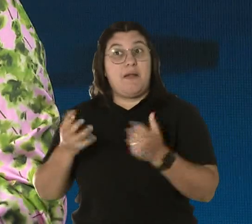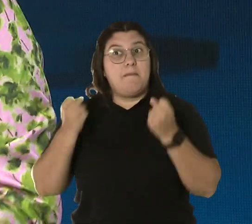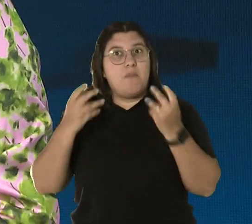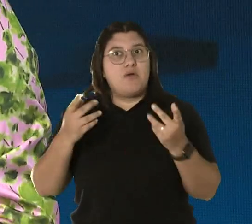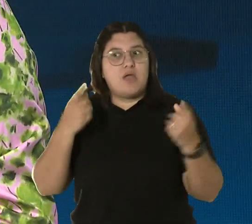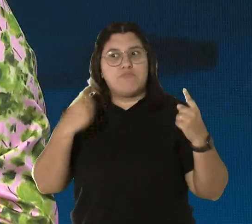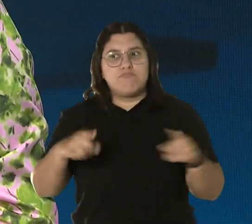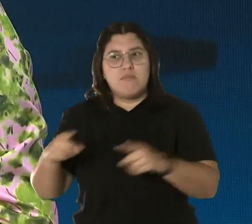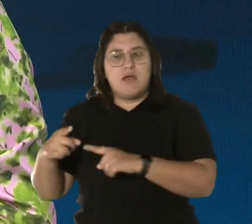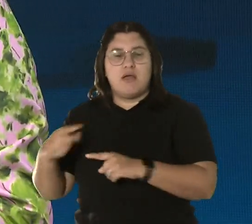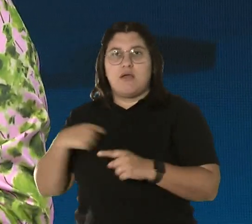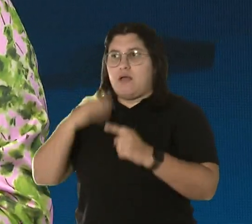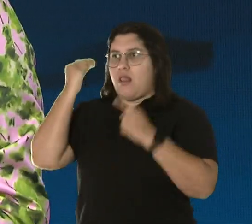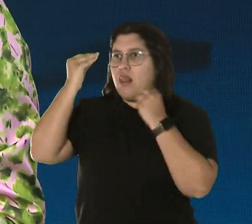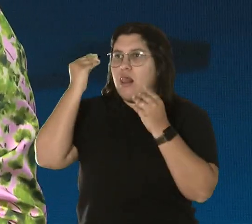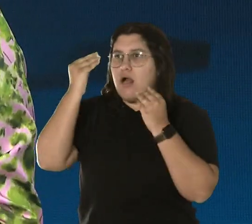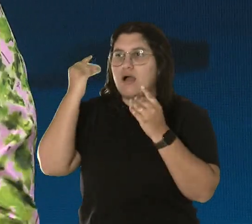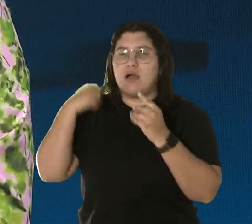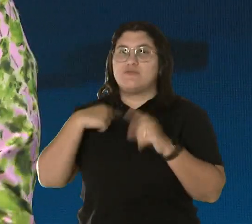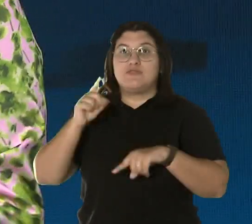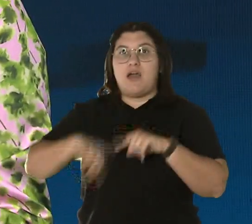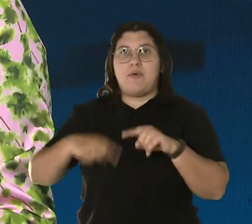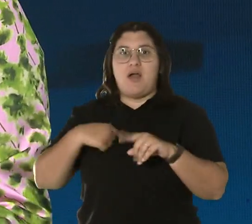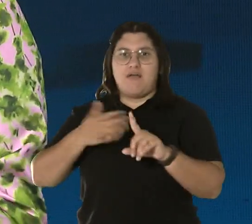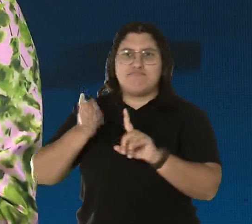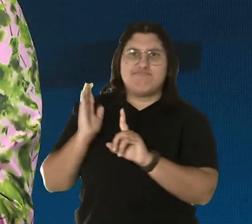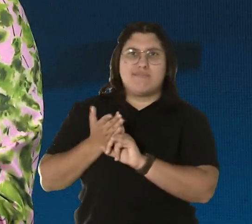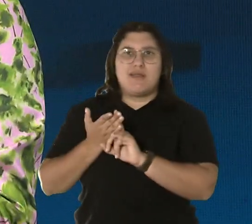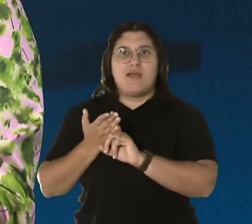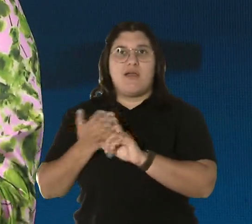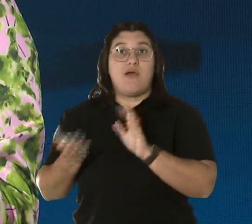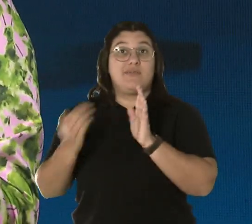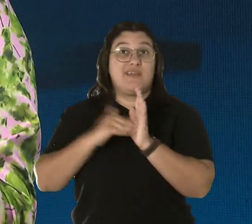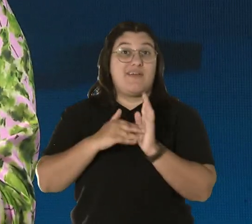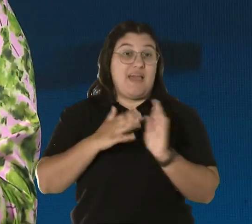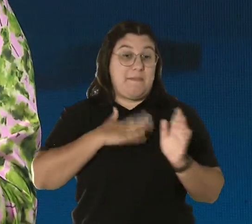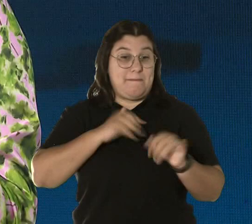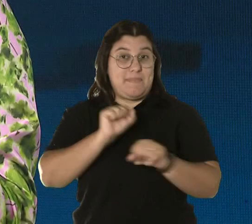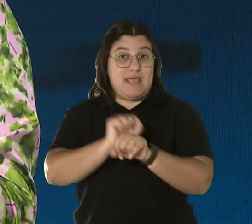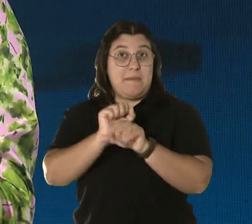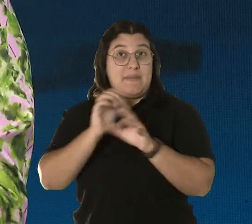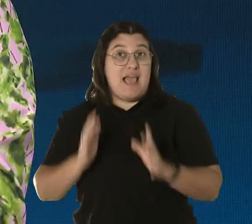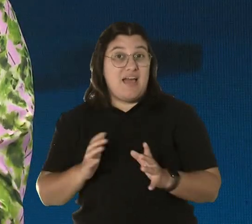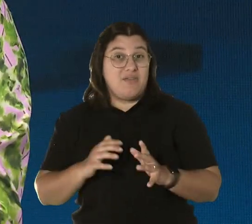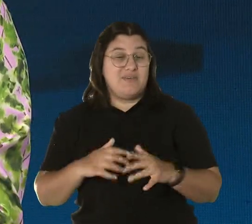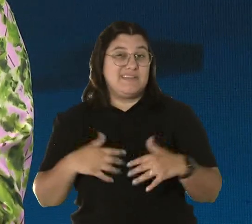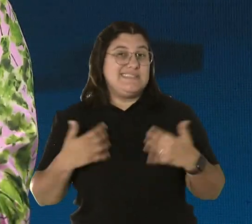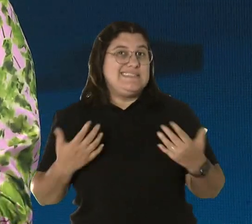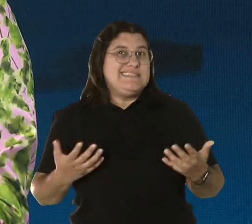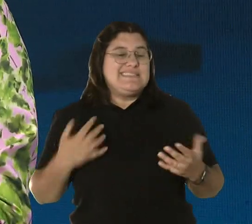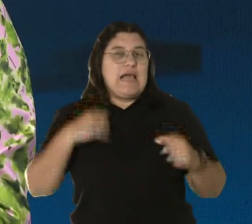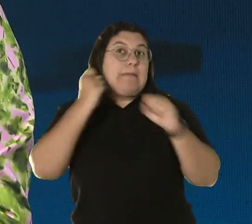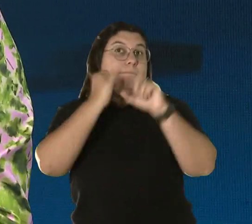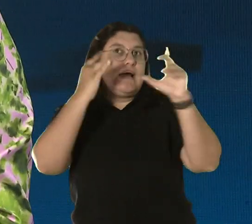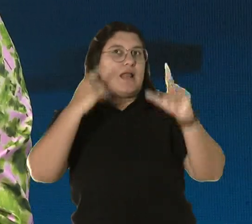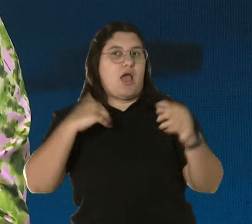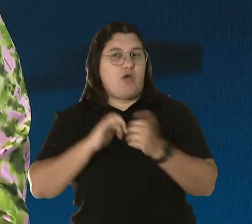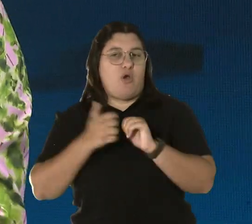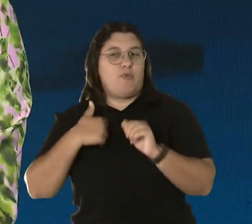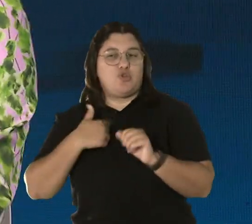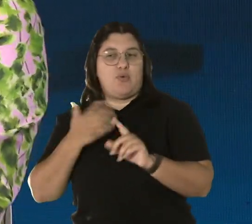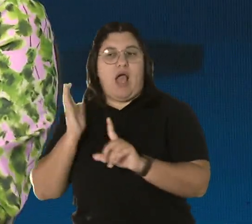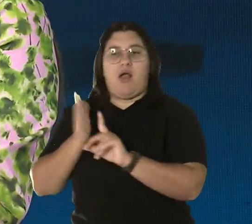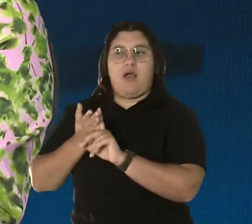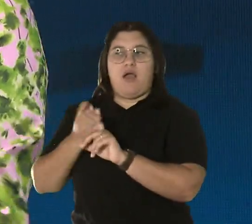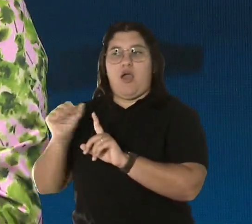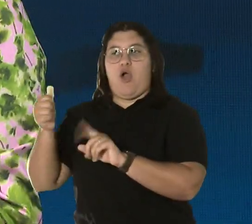les preocupa y dicen, Melissa, pero es que no los puedo convencer a regresar a trabajar a los que eran mis empleados. Imagínate cómo voy a convencer a uno de afuera